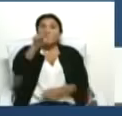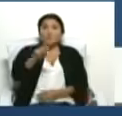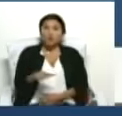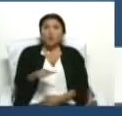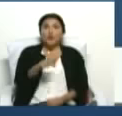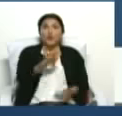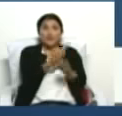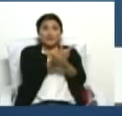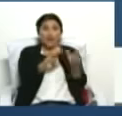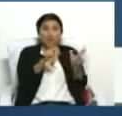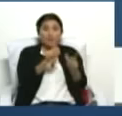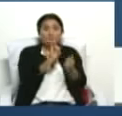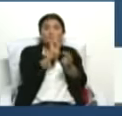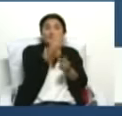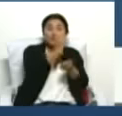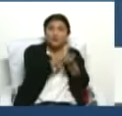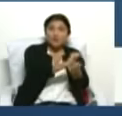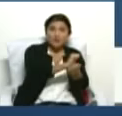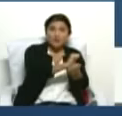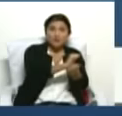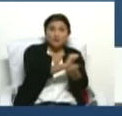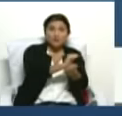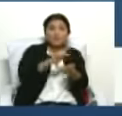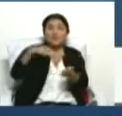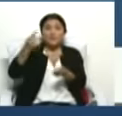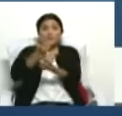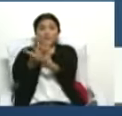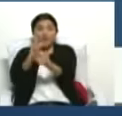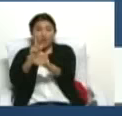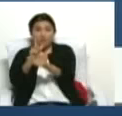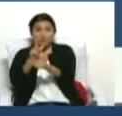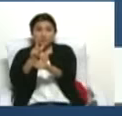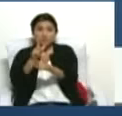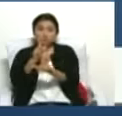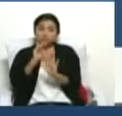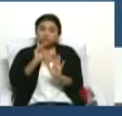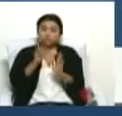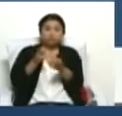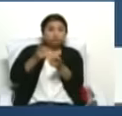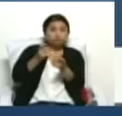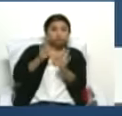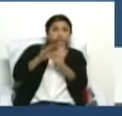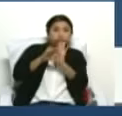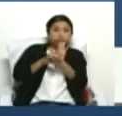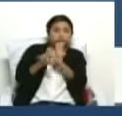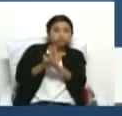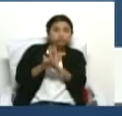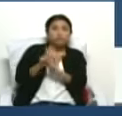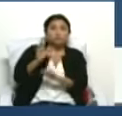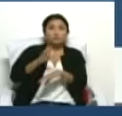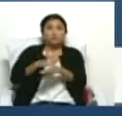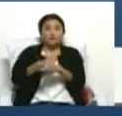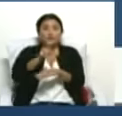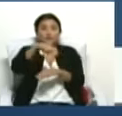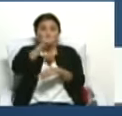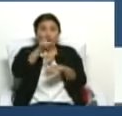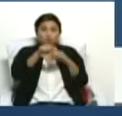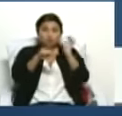liberado con medidas cautelares, ¿por qué? Bueno, simple y llanamente, y esto es bueno